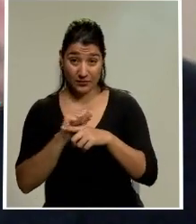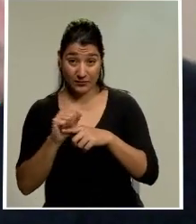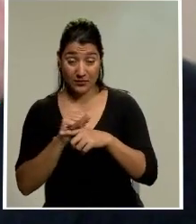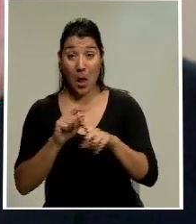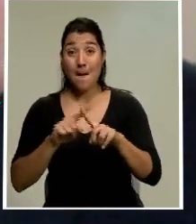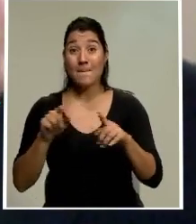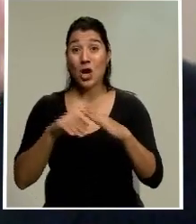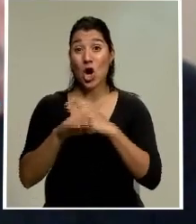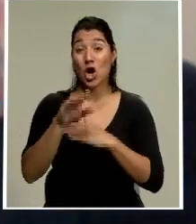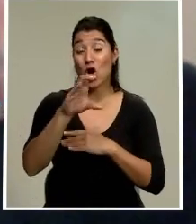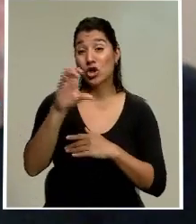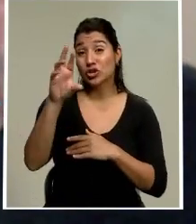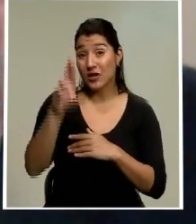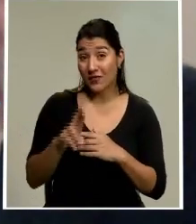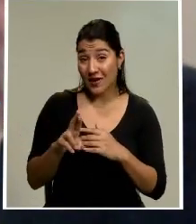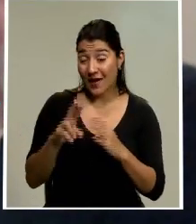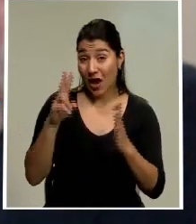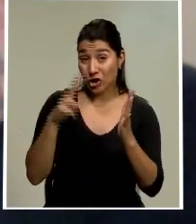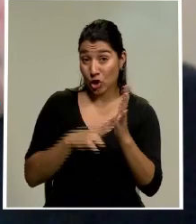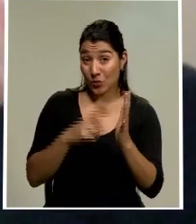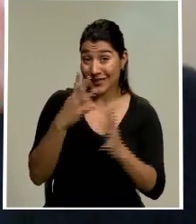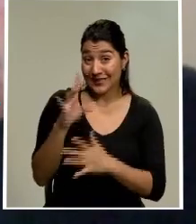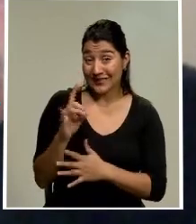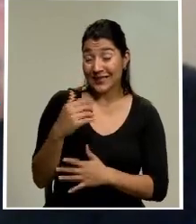2018 había